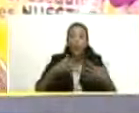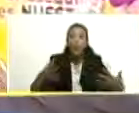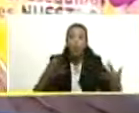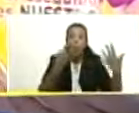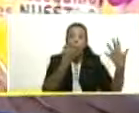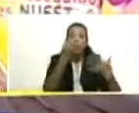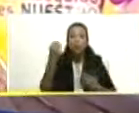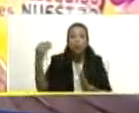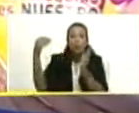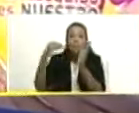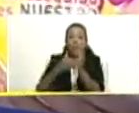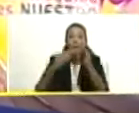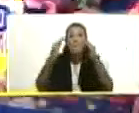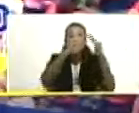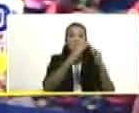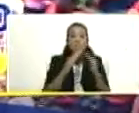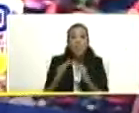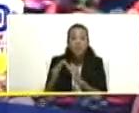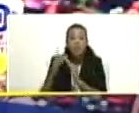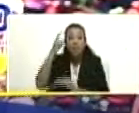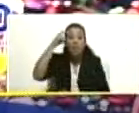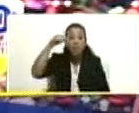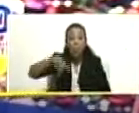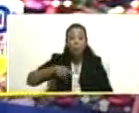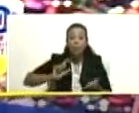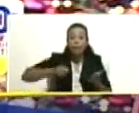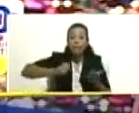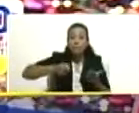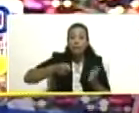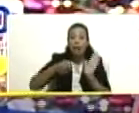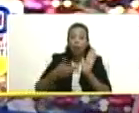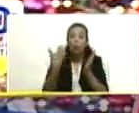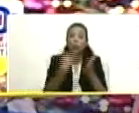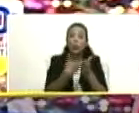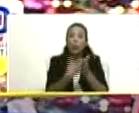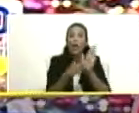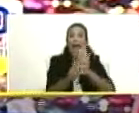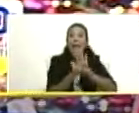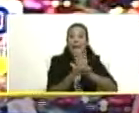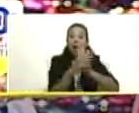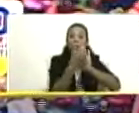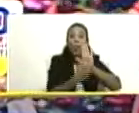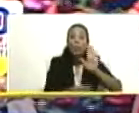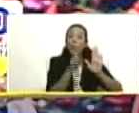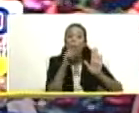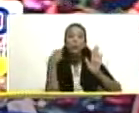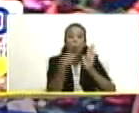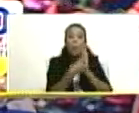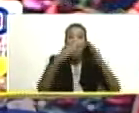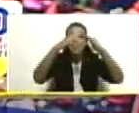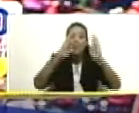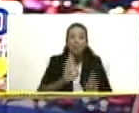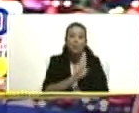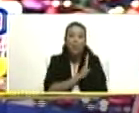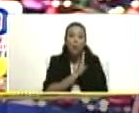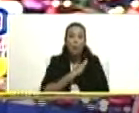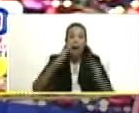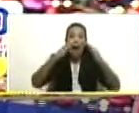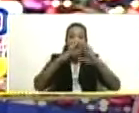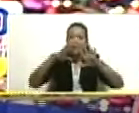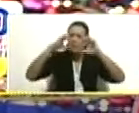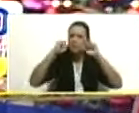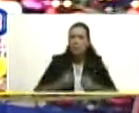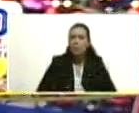4.800.000 viviendas. Hoy, llave en mano, documento en mano, techo propio, casa